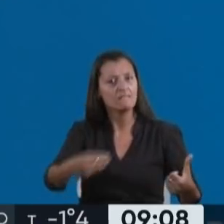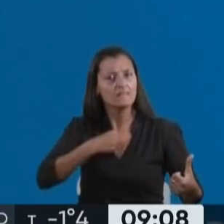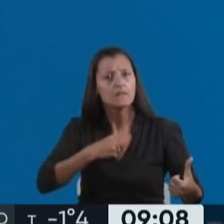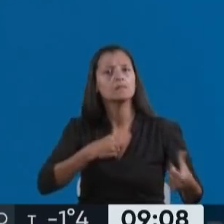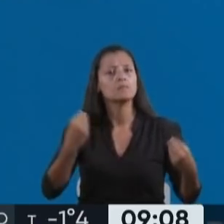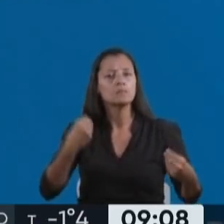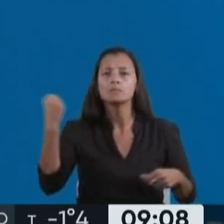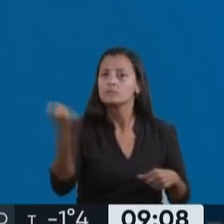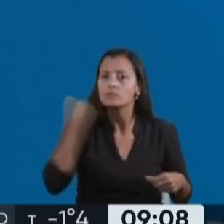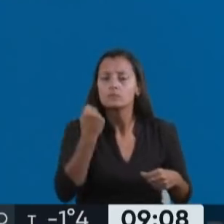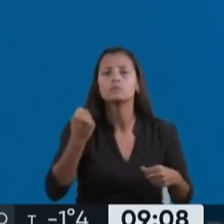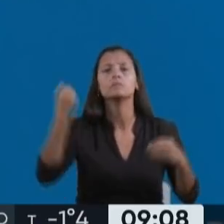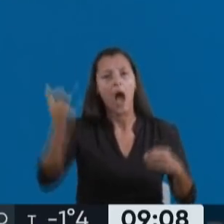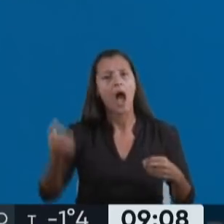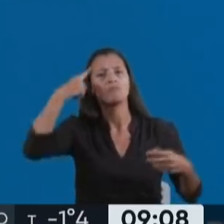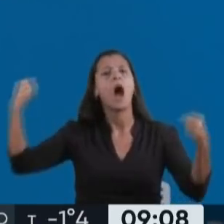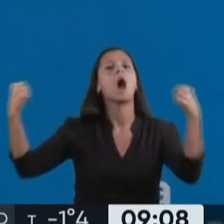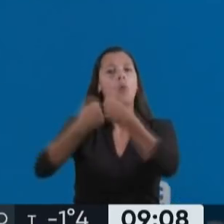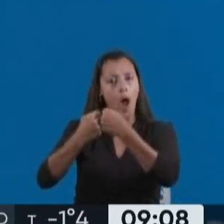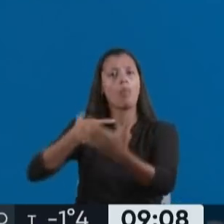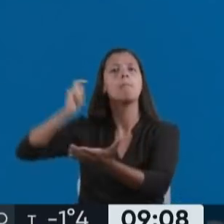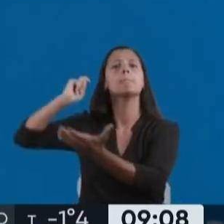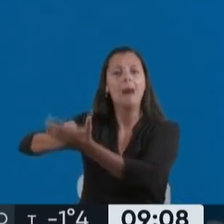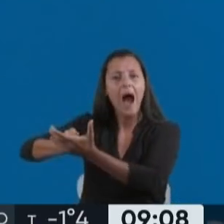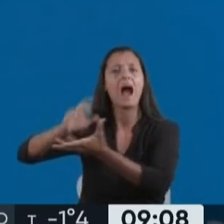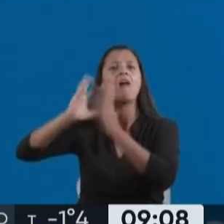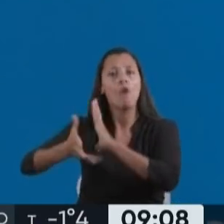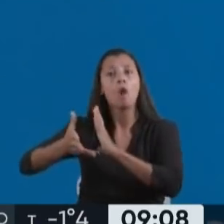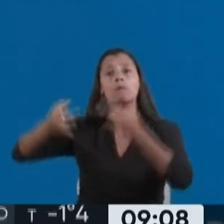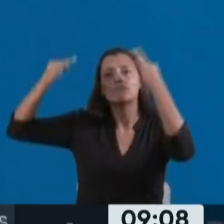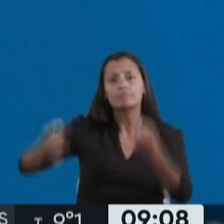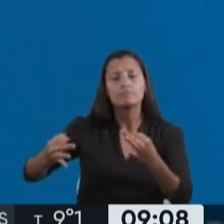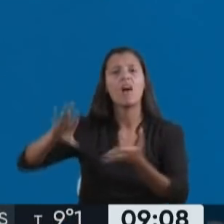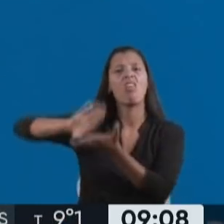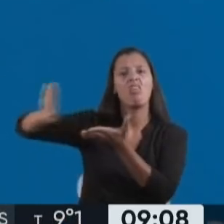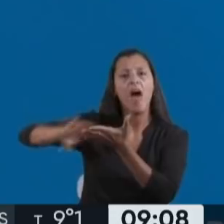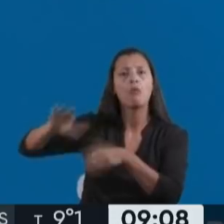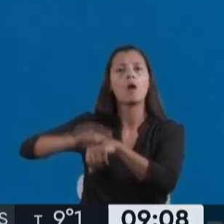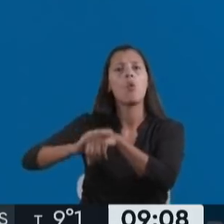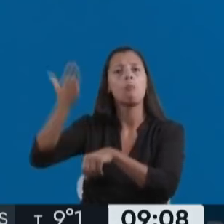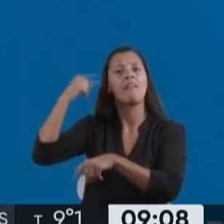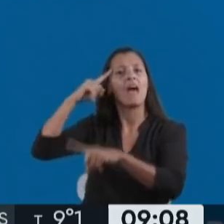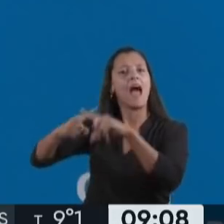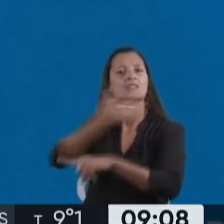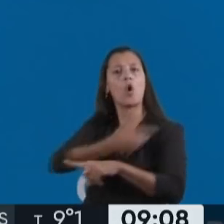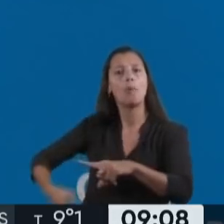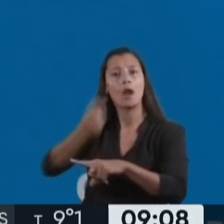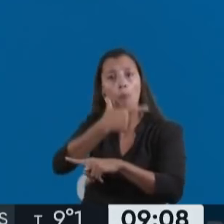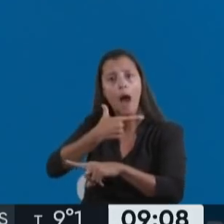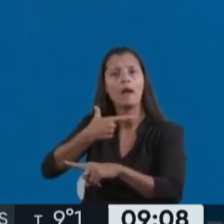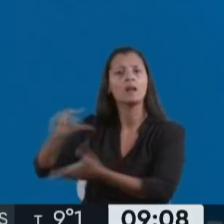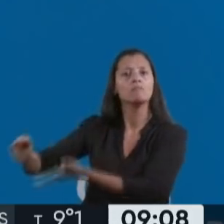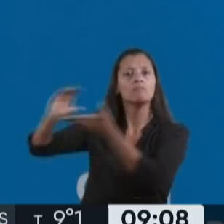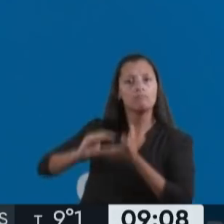de llegar a un acuerdo que permita pagar de manera sostenible la deuda que el gobierno de Mauricio Macri contrajo con el Fondo